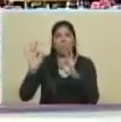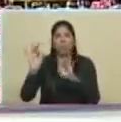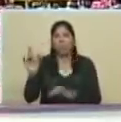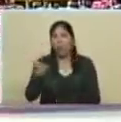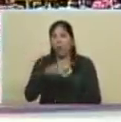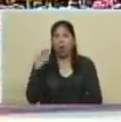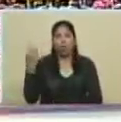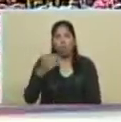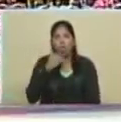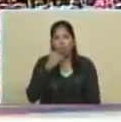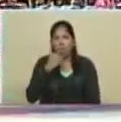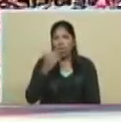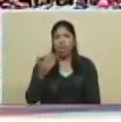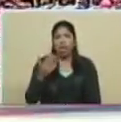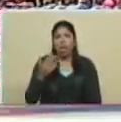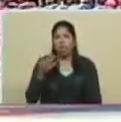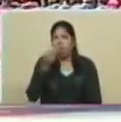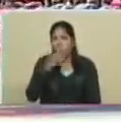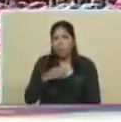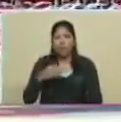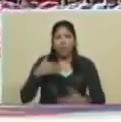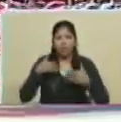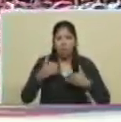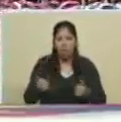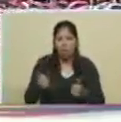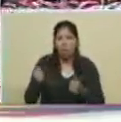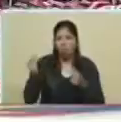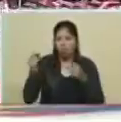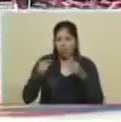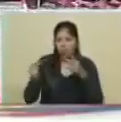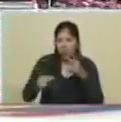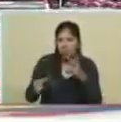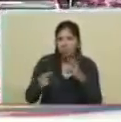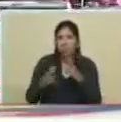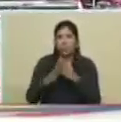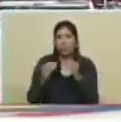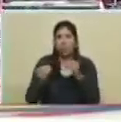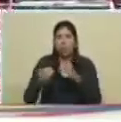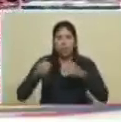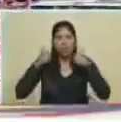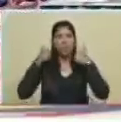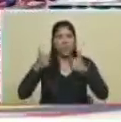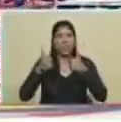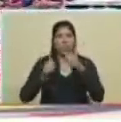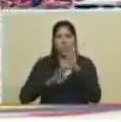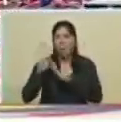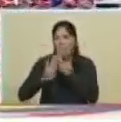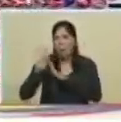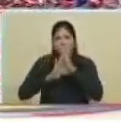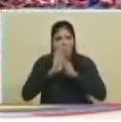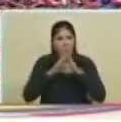las necesidades crecientes del pueblo de Venezuela.